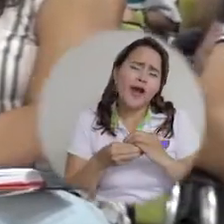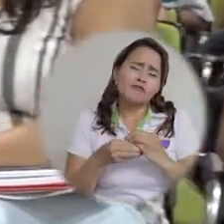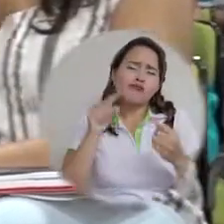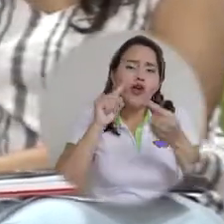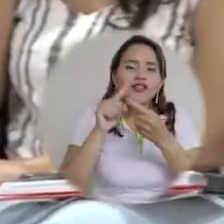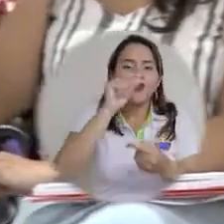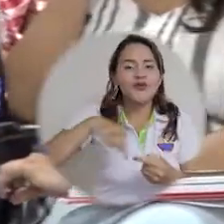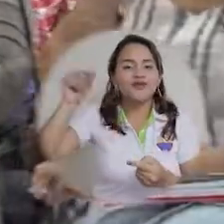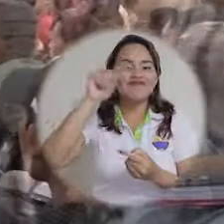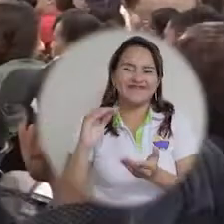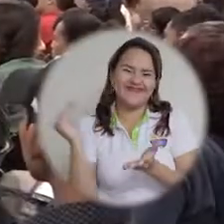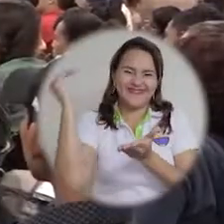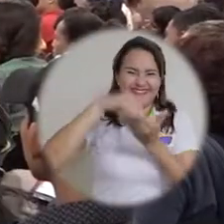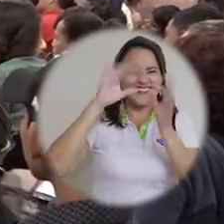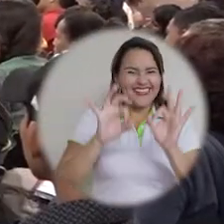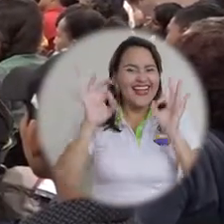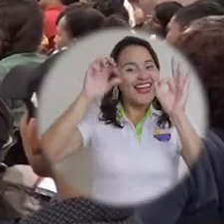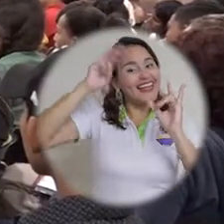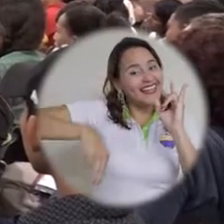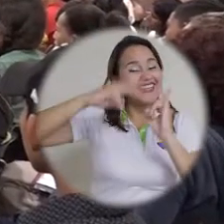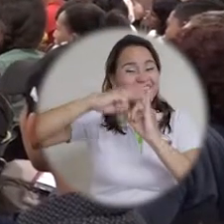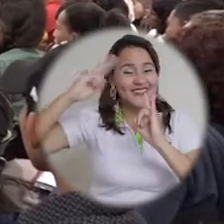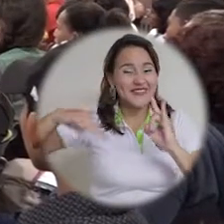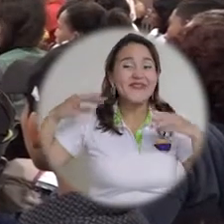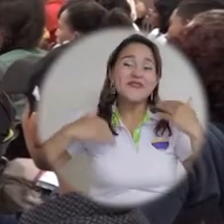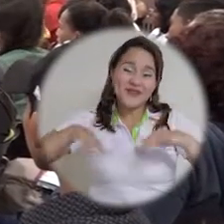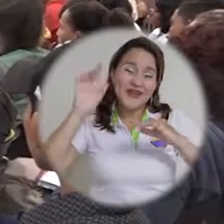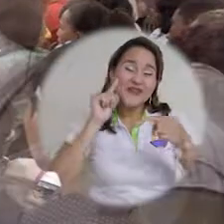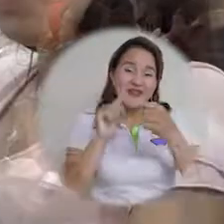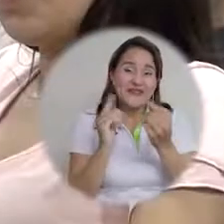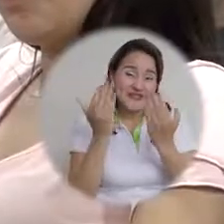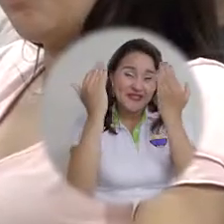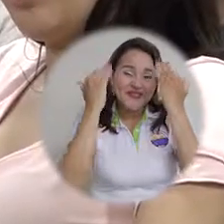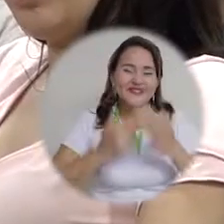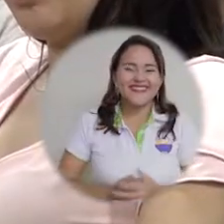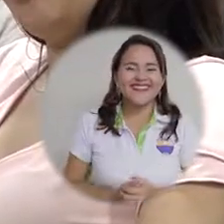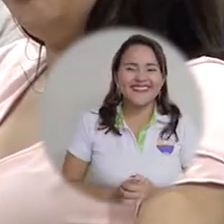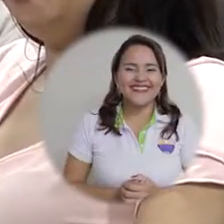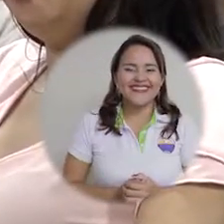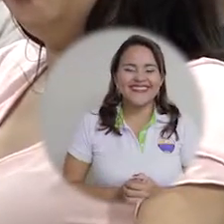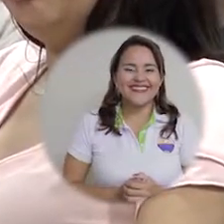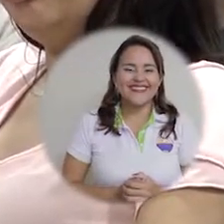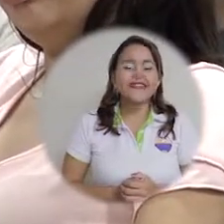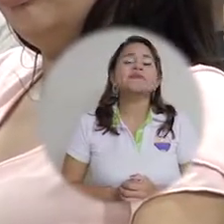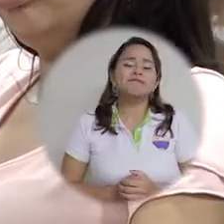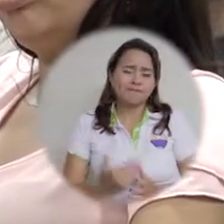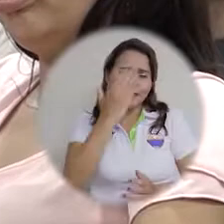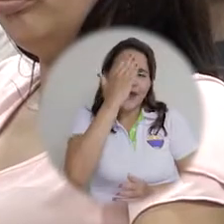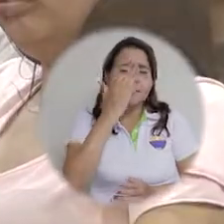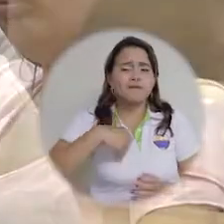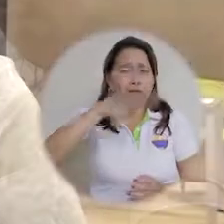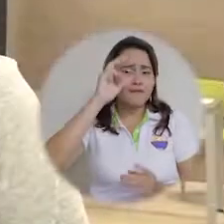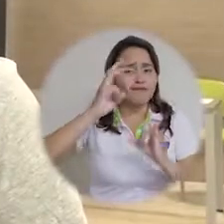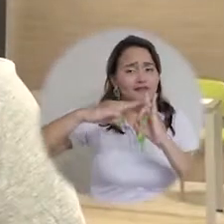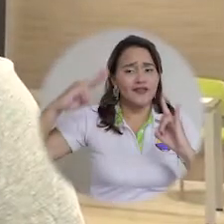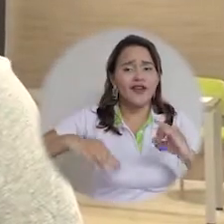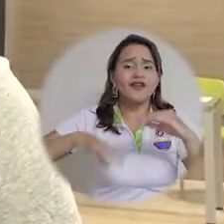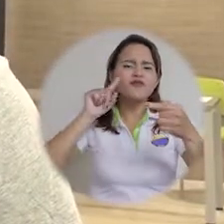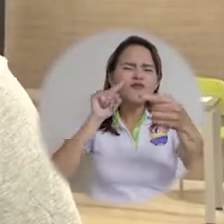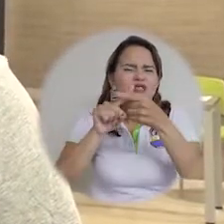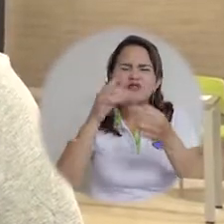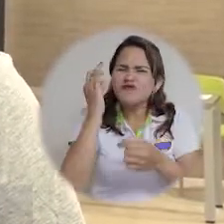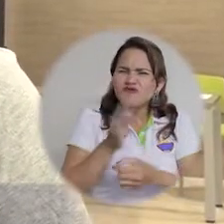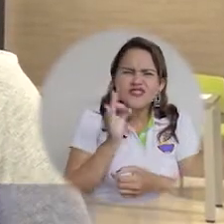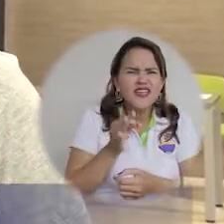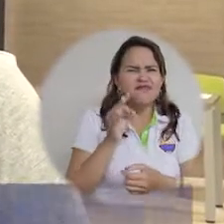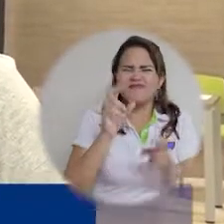de renovación de acreditación institucional por alta calidad que atraviesa actualmente la Universidad del Magdalena. La universidad siempre ha sido